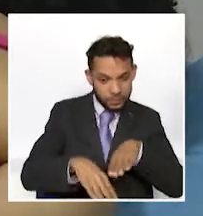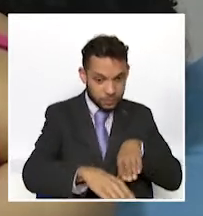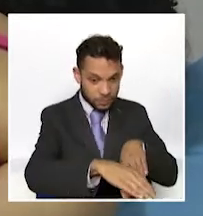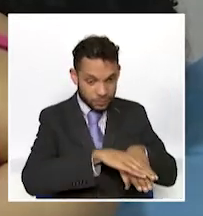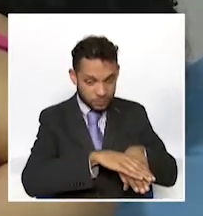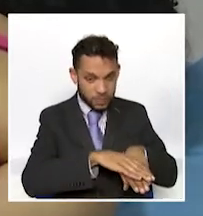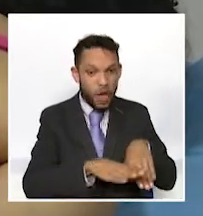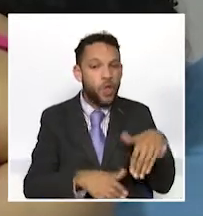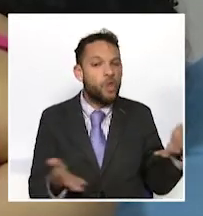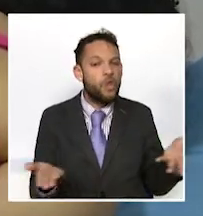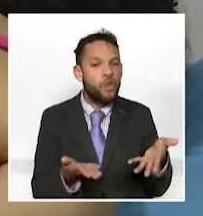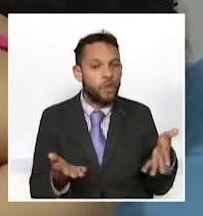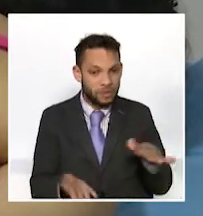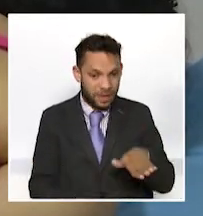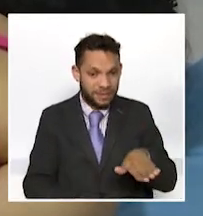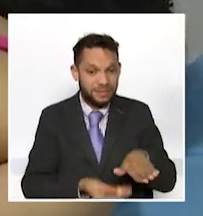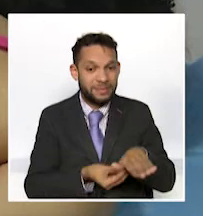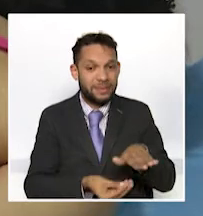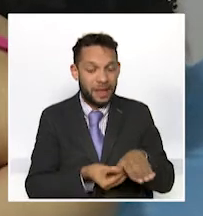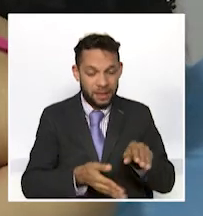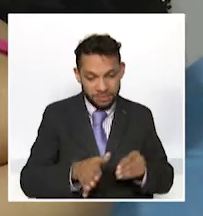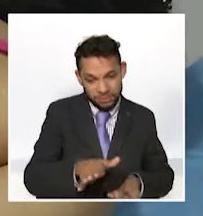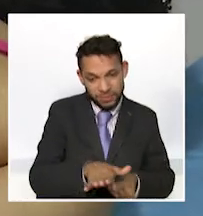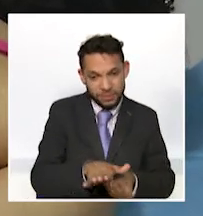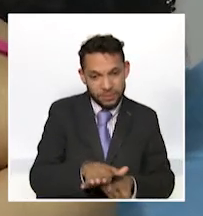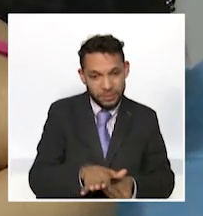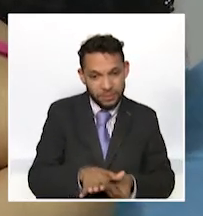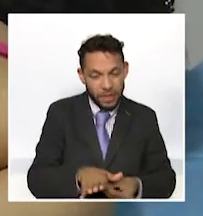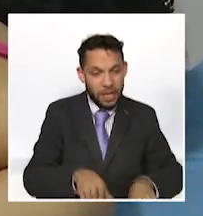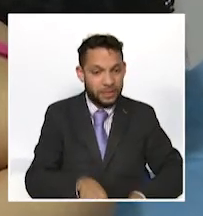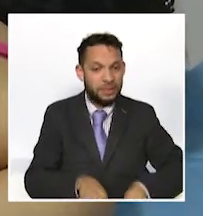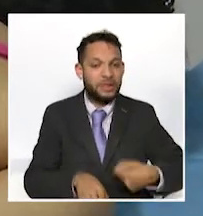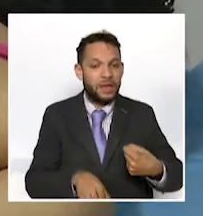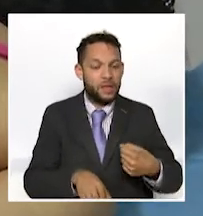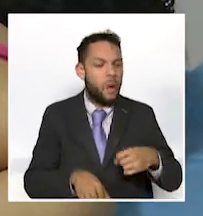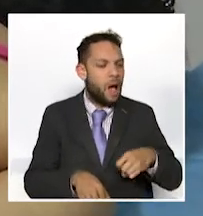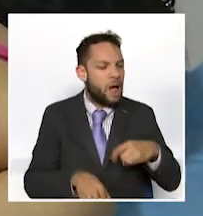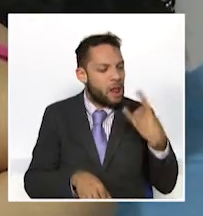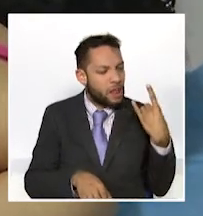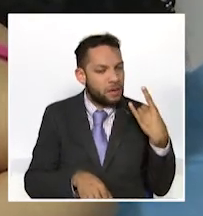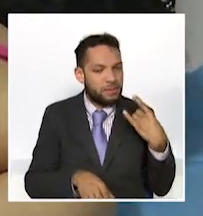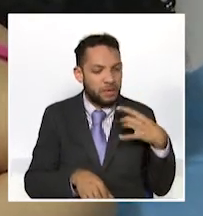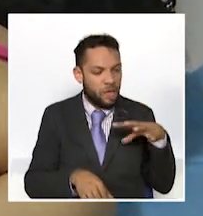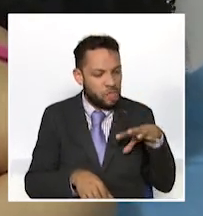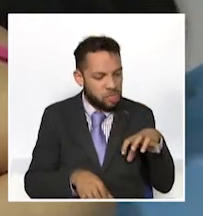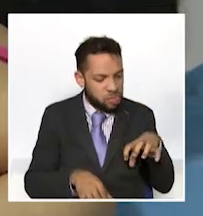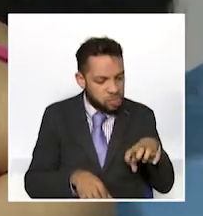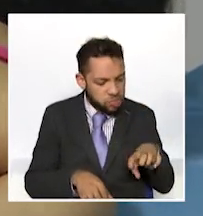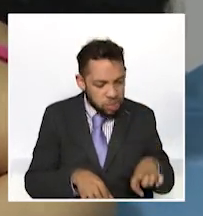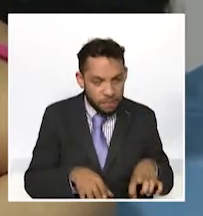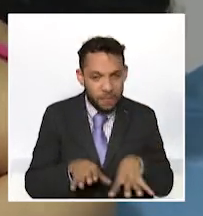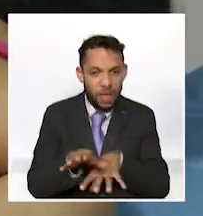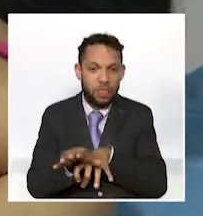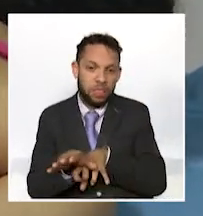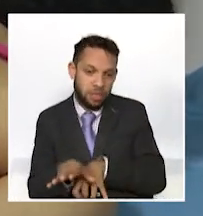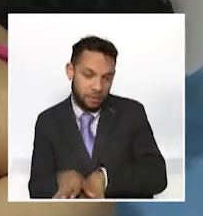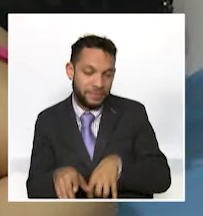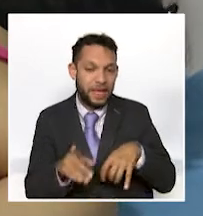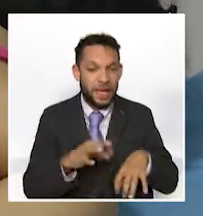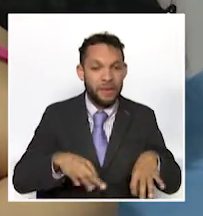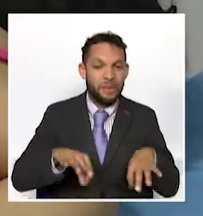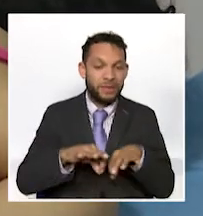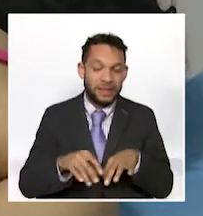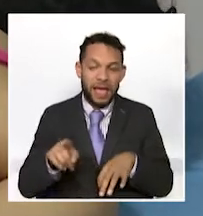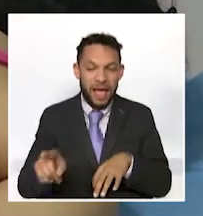talón, en el borde externo, más desgastada que el otro. Ahí nos damos cuenta de una desviación de columna y de un